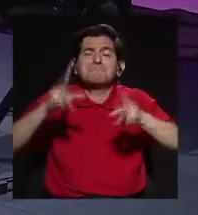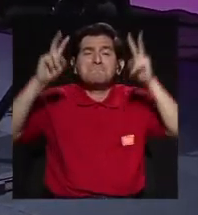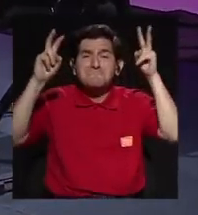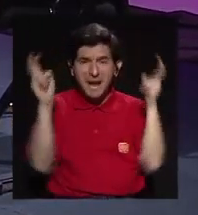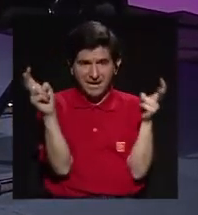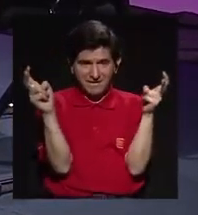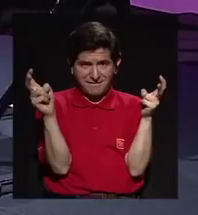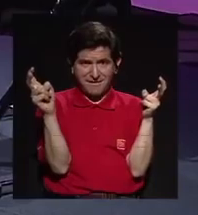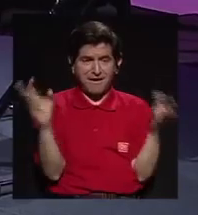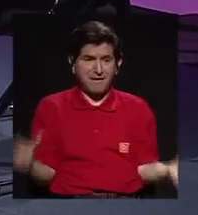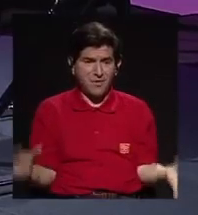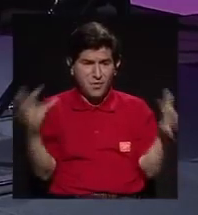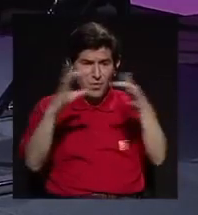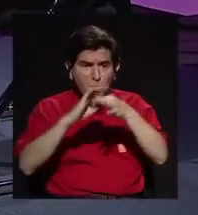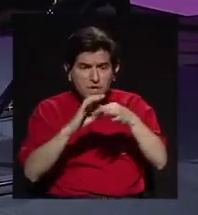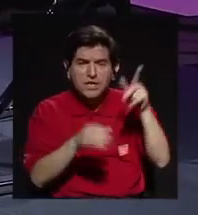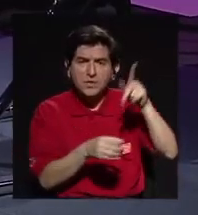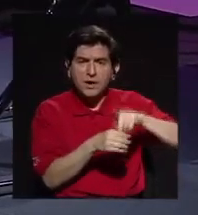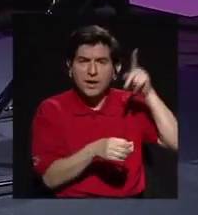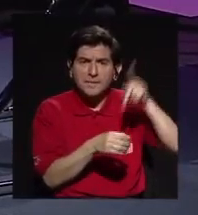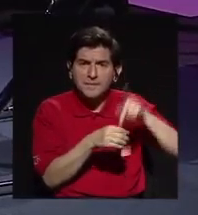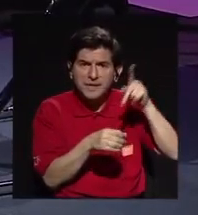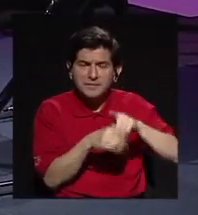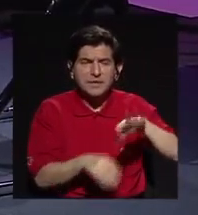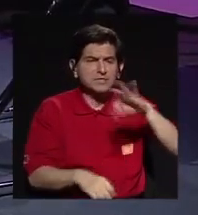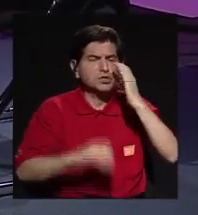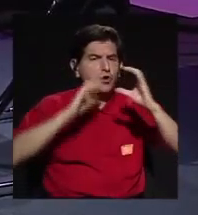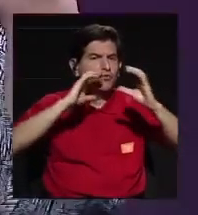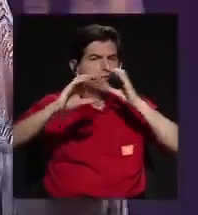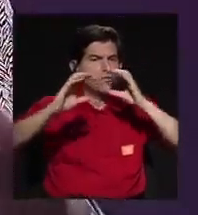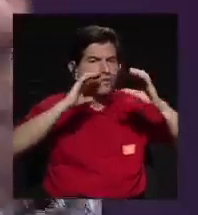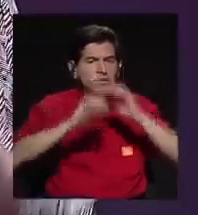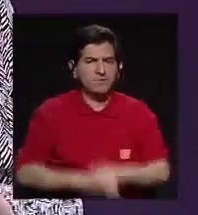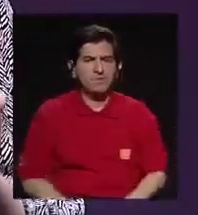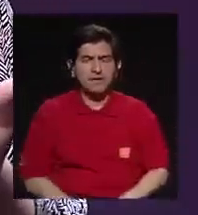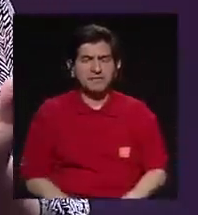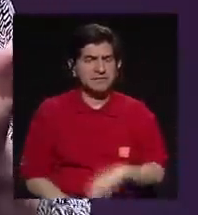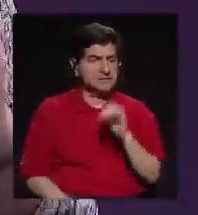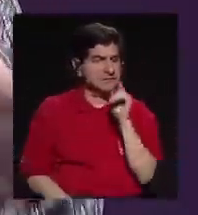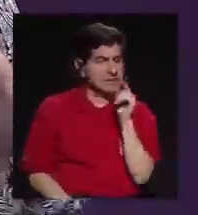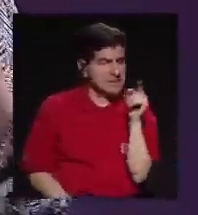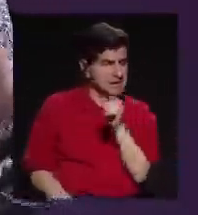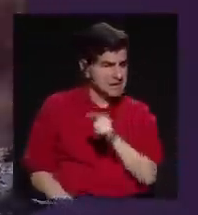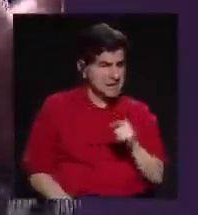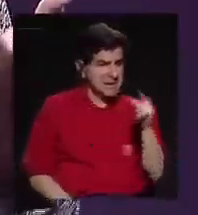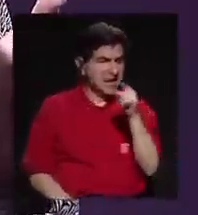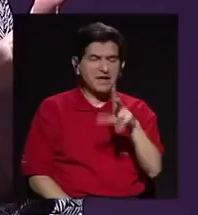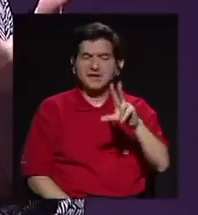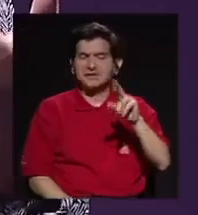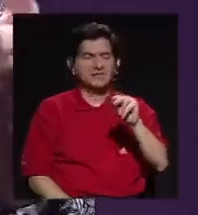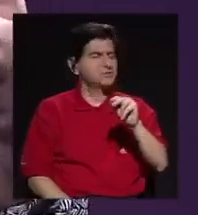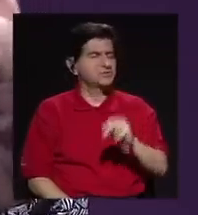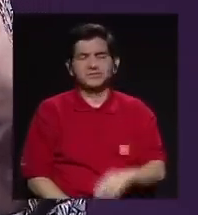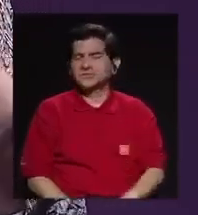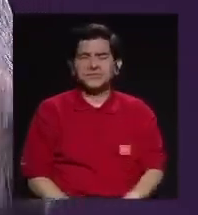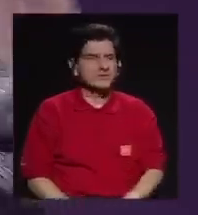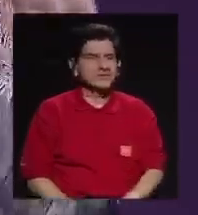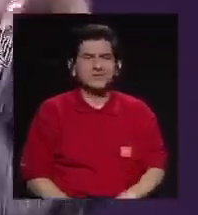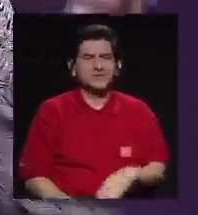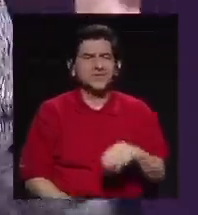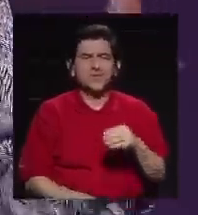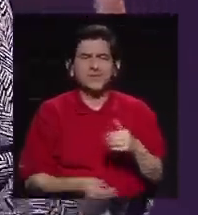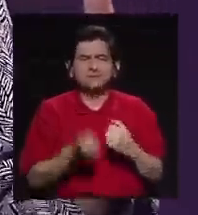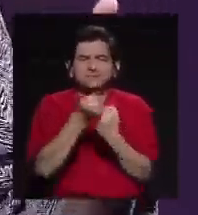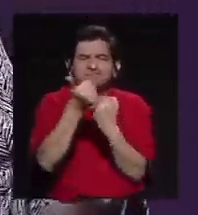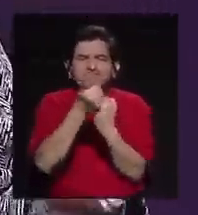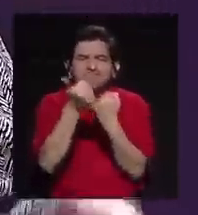decirlo, en conjunto con la participación de los medios de comunicación que no vinieron a dar de alguna manera, a